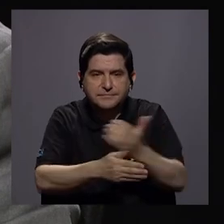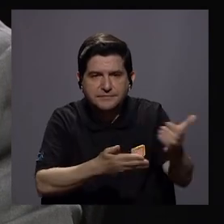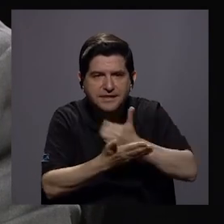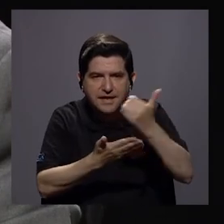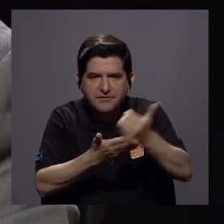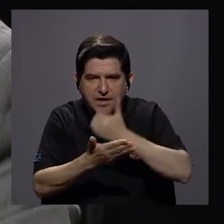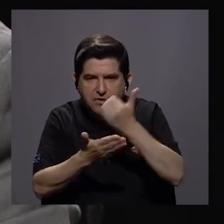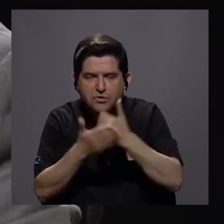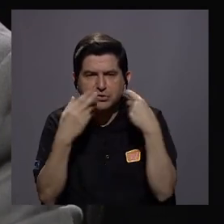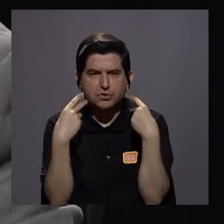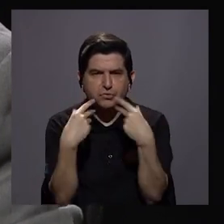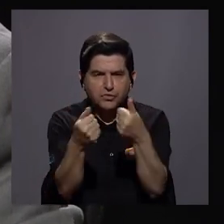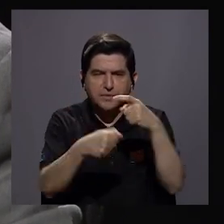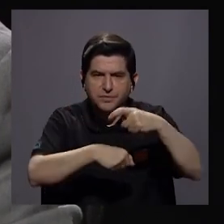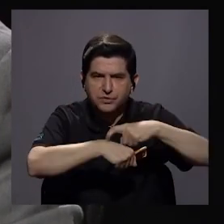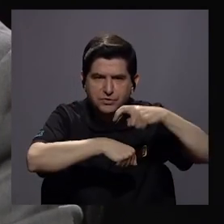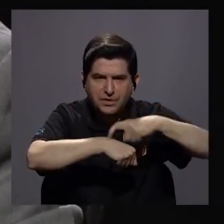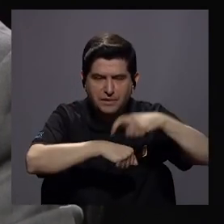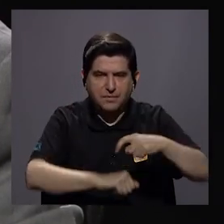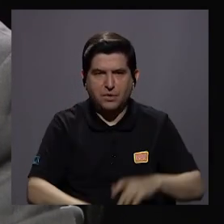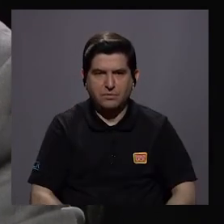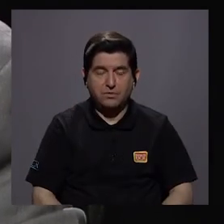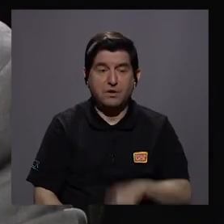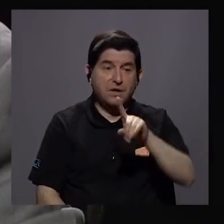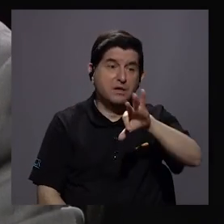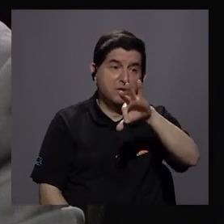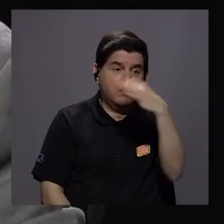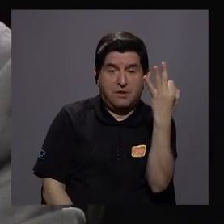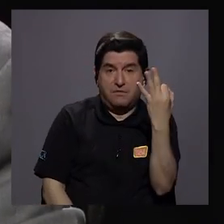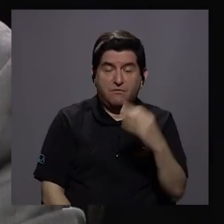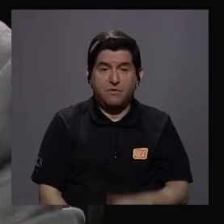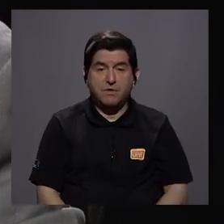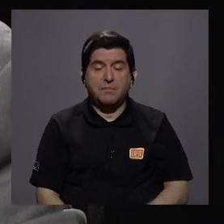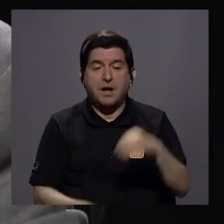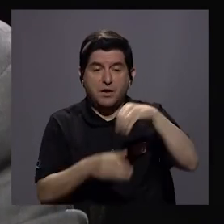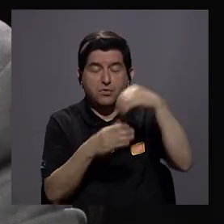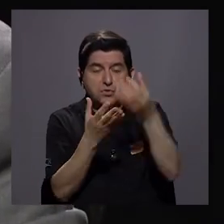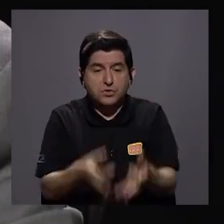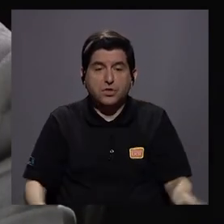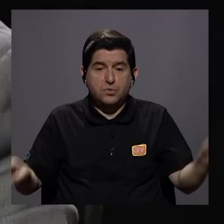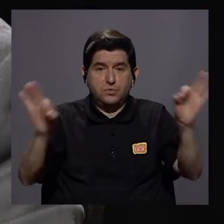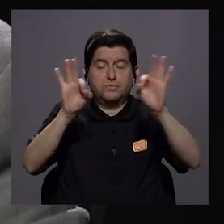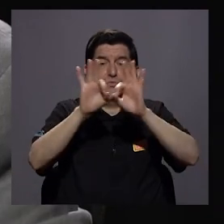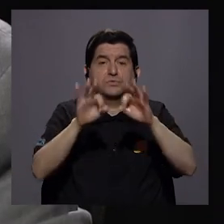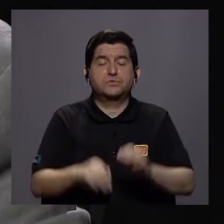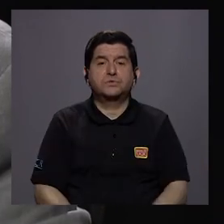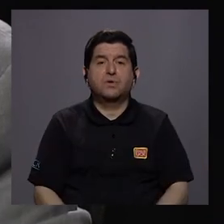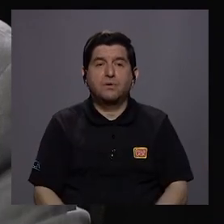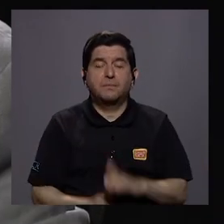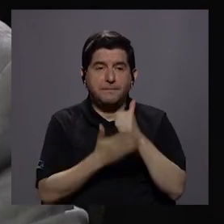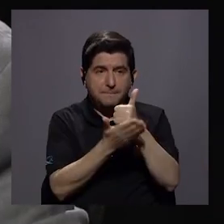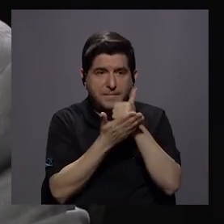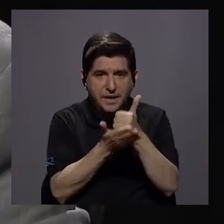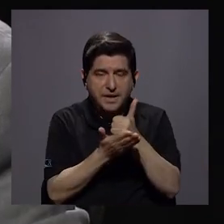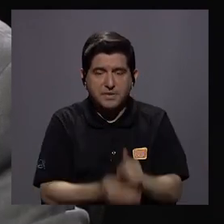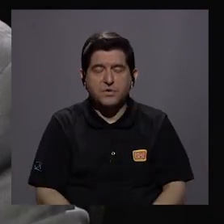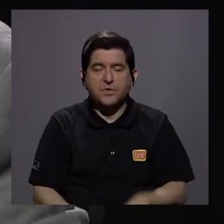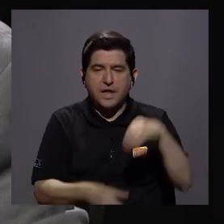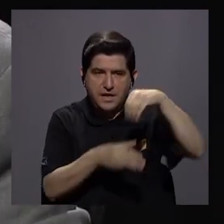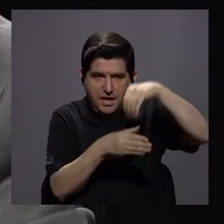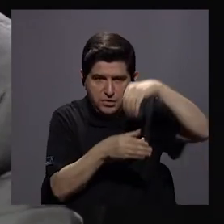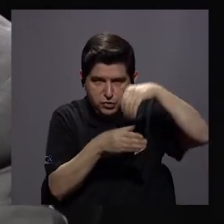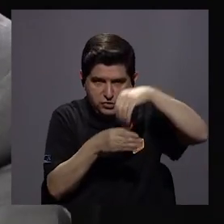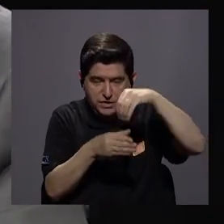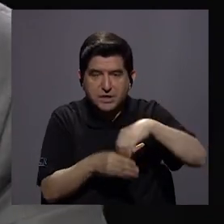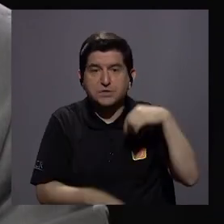la recaudación en muy rápido tiempo y que de alguna manera es un aporte importante para contribuir con la generación de